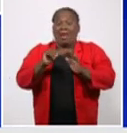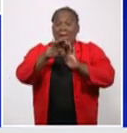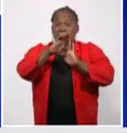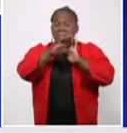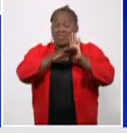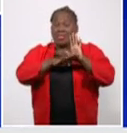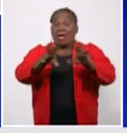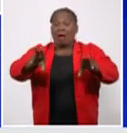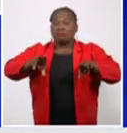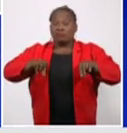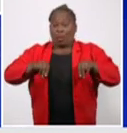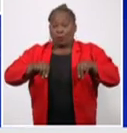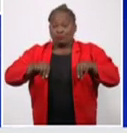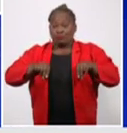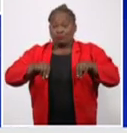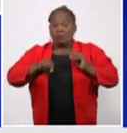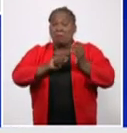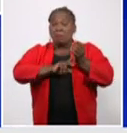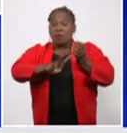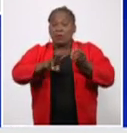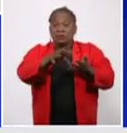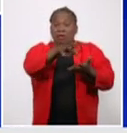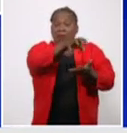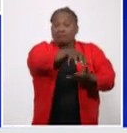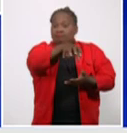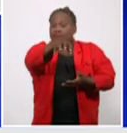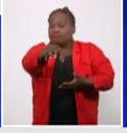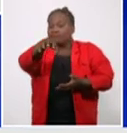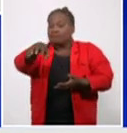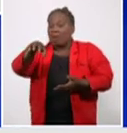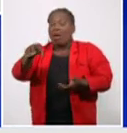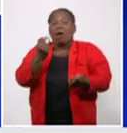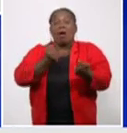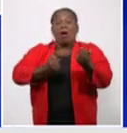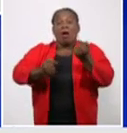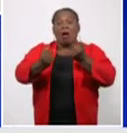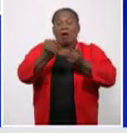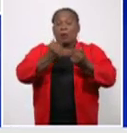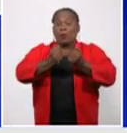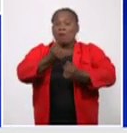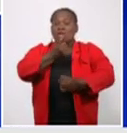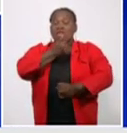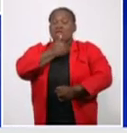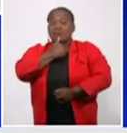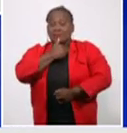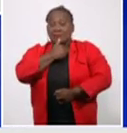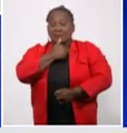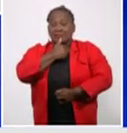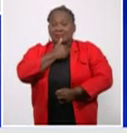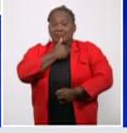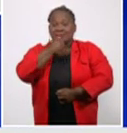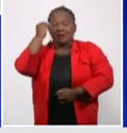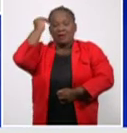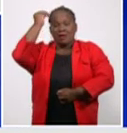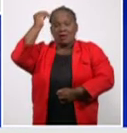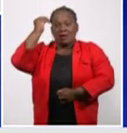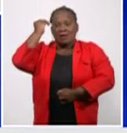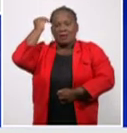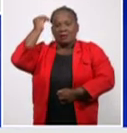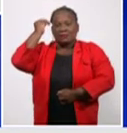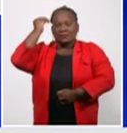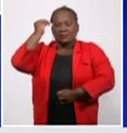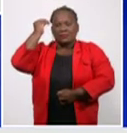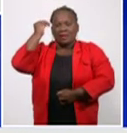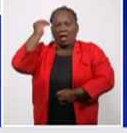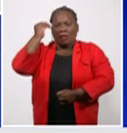adoptan en cada territorio, unos con mayor facilidad, teniendo en cuenta que tienen